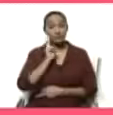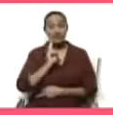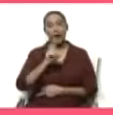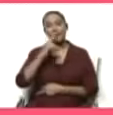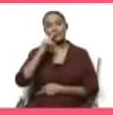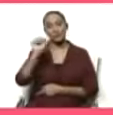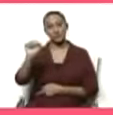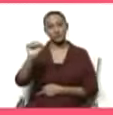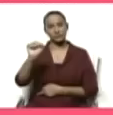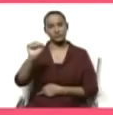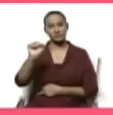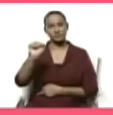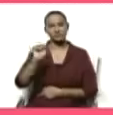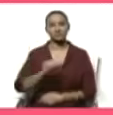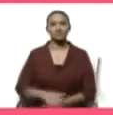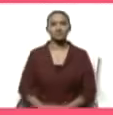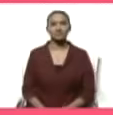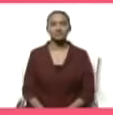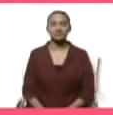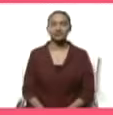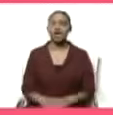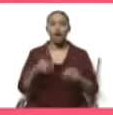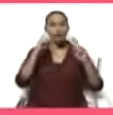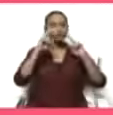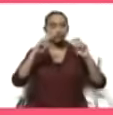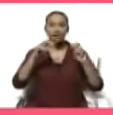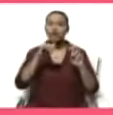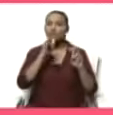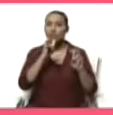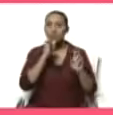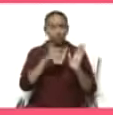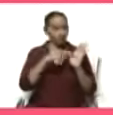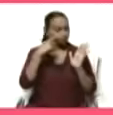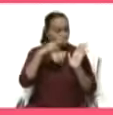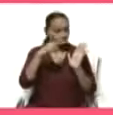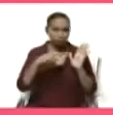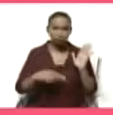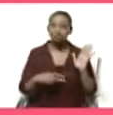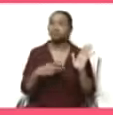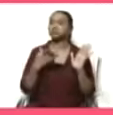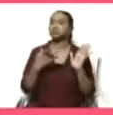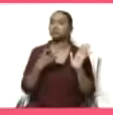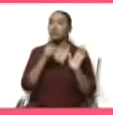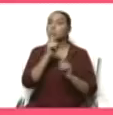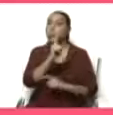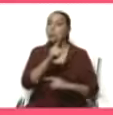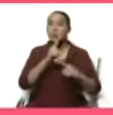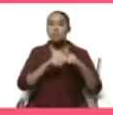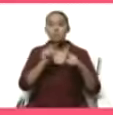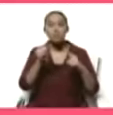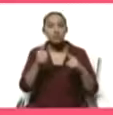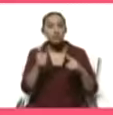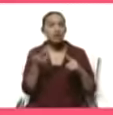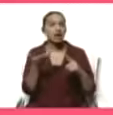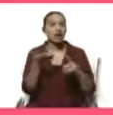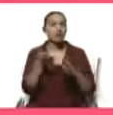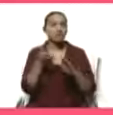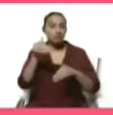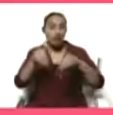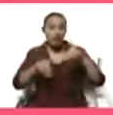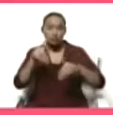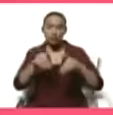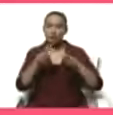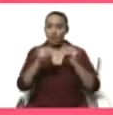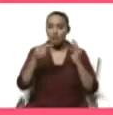Maduro de chequeo revisión del uno por 10 electoral